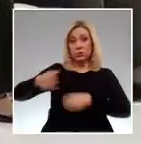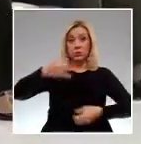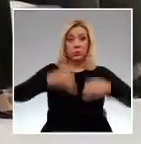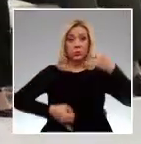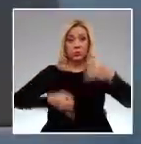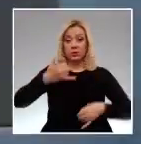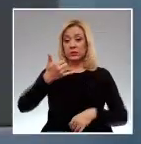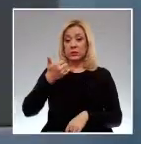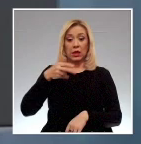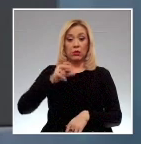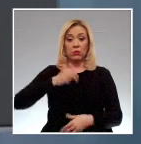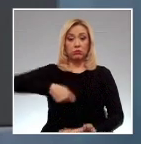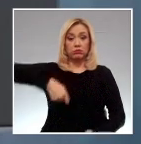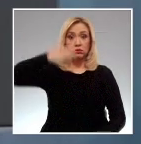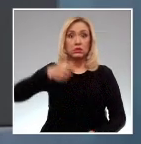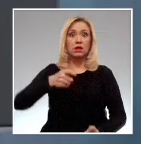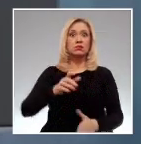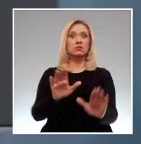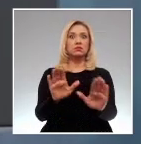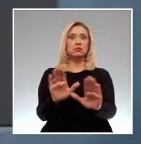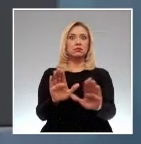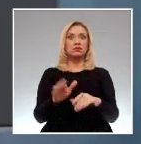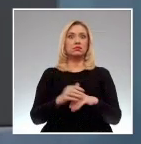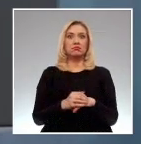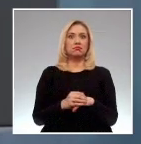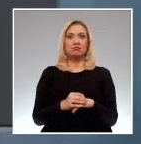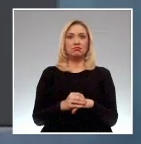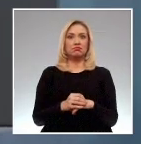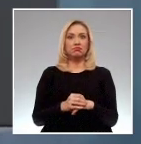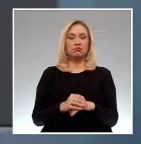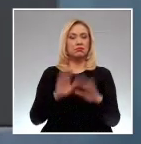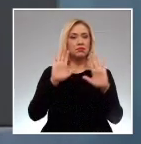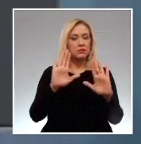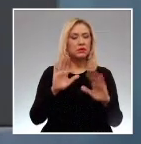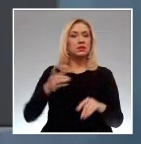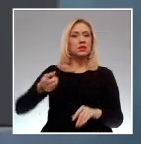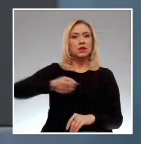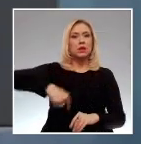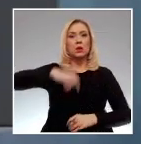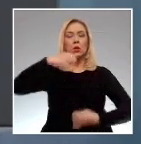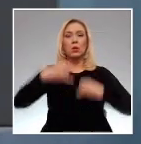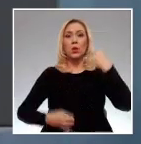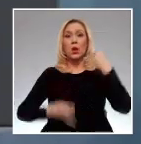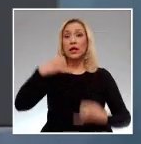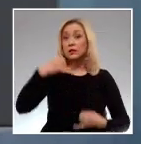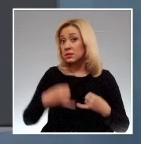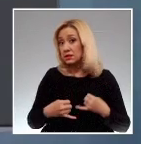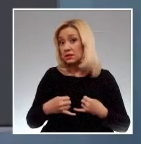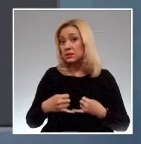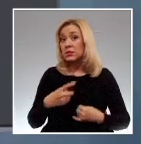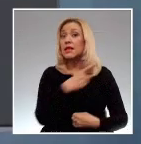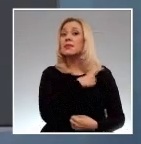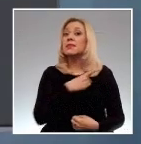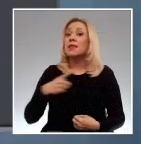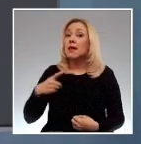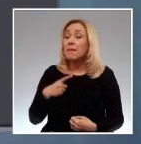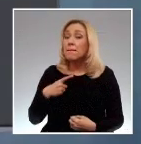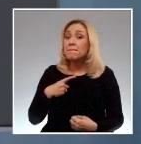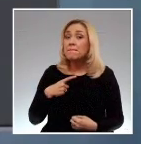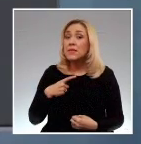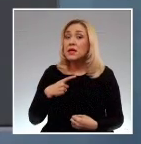herramientas de inteligencia artificial, las y los impartidores de justicia debemos